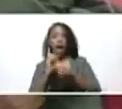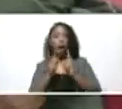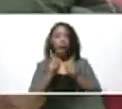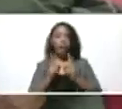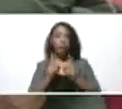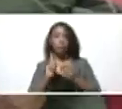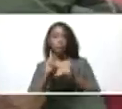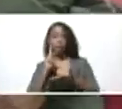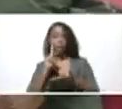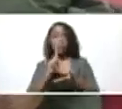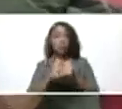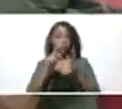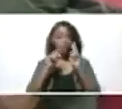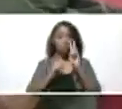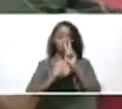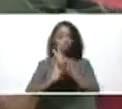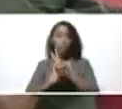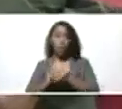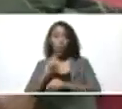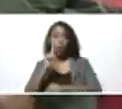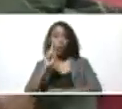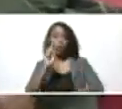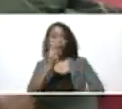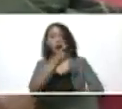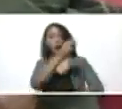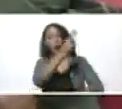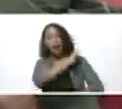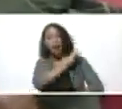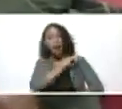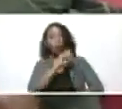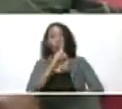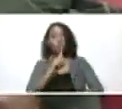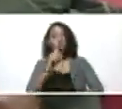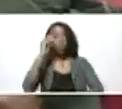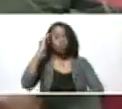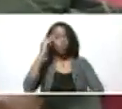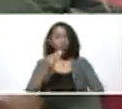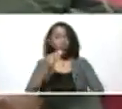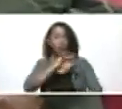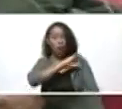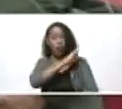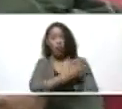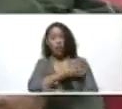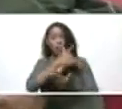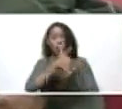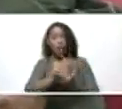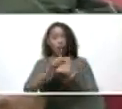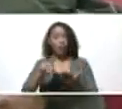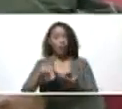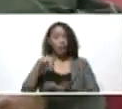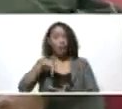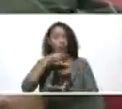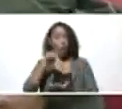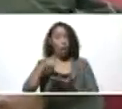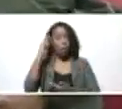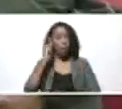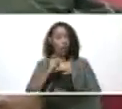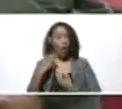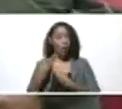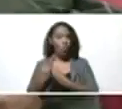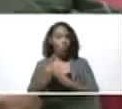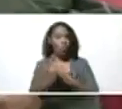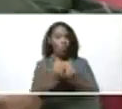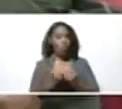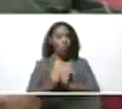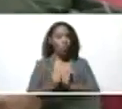para llegar a ver un general, un almirante de la Fuerza Armada Nacional Bolivariana acompañando